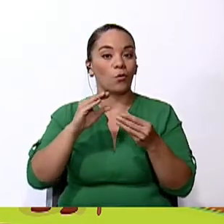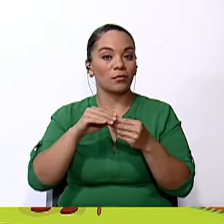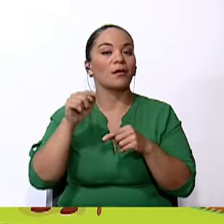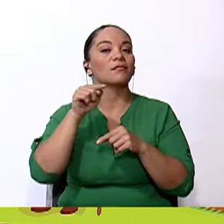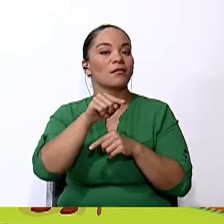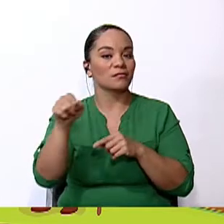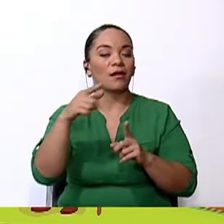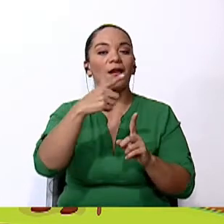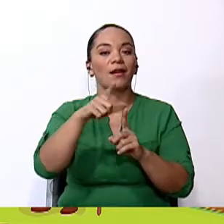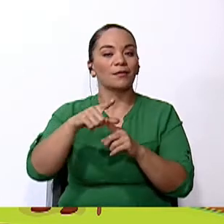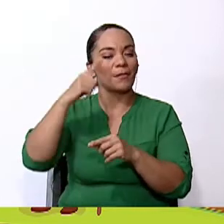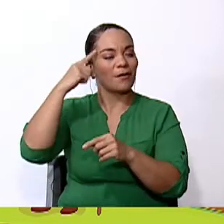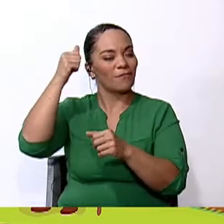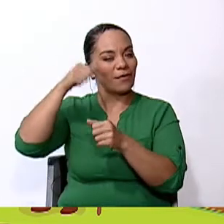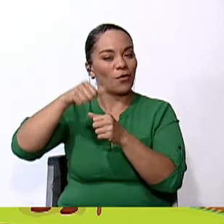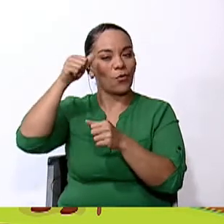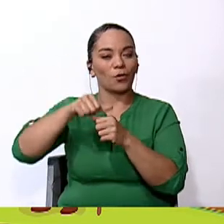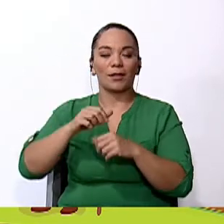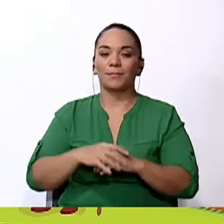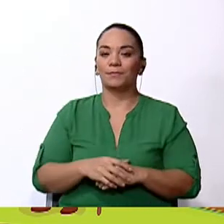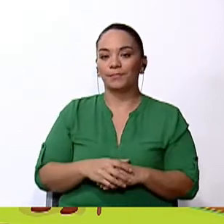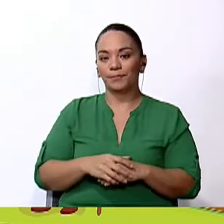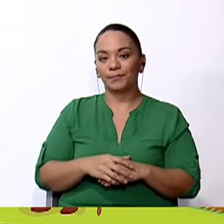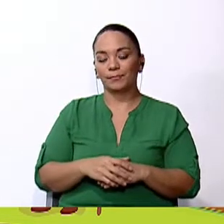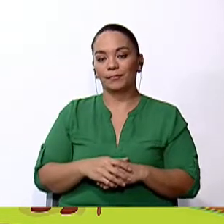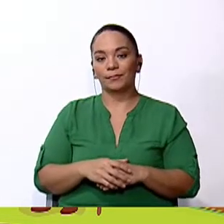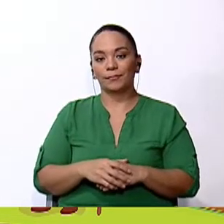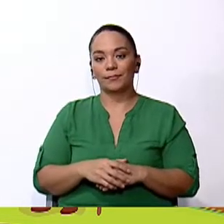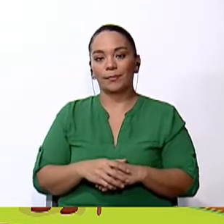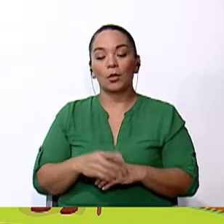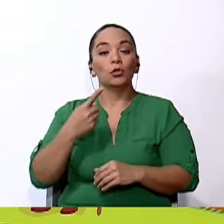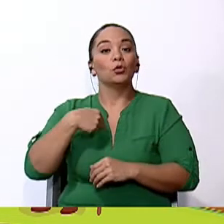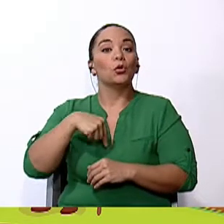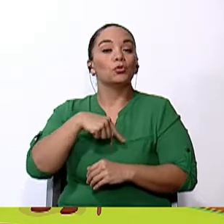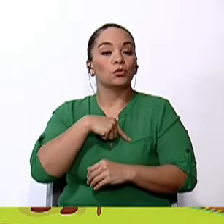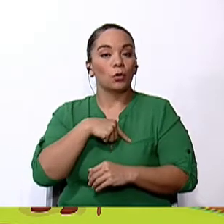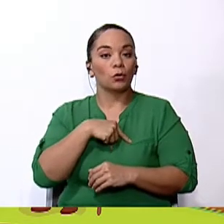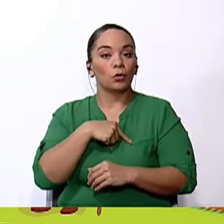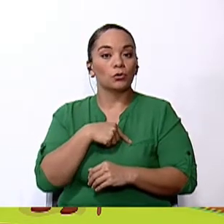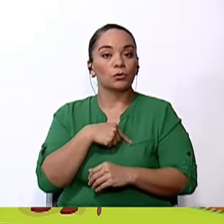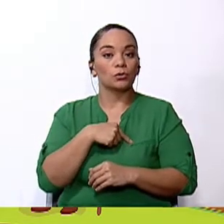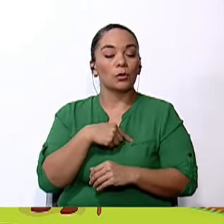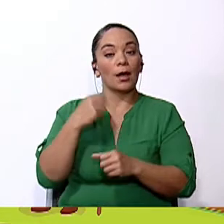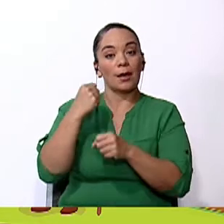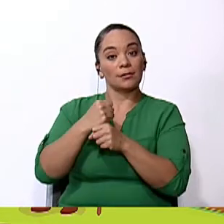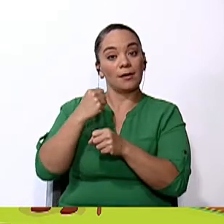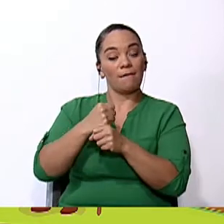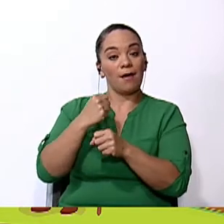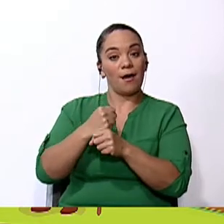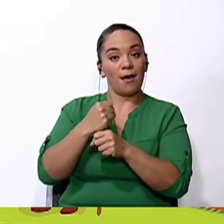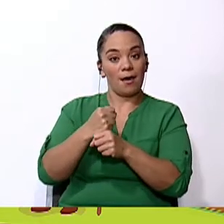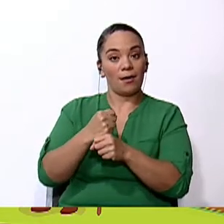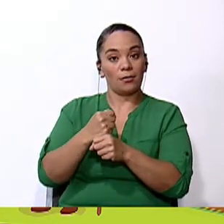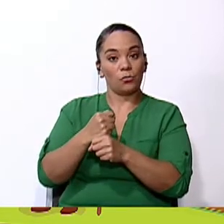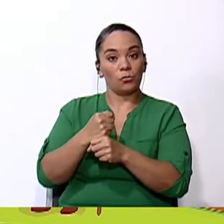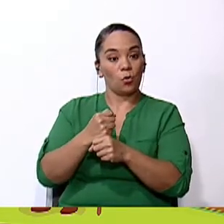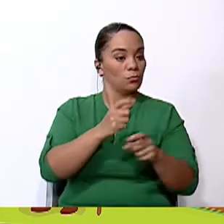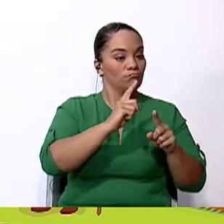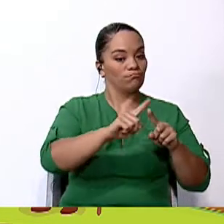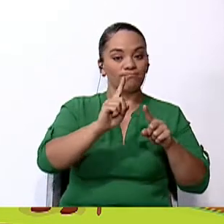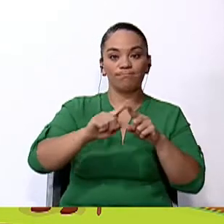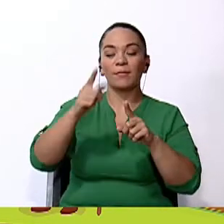disfraces solo para repasarlos. Resulta que nosotros estuvimos trabajando disfraces de todos los sonidos